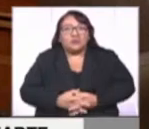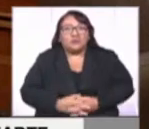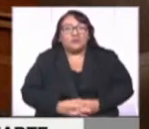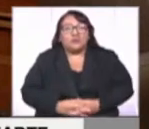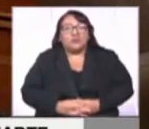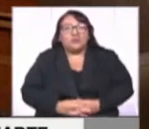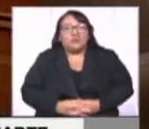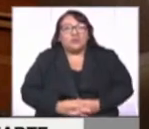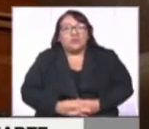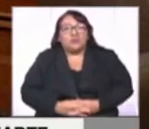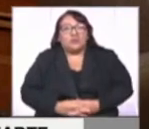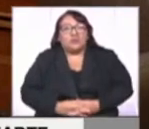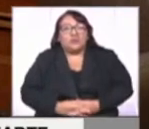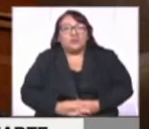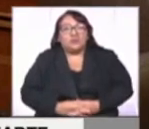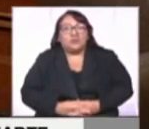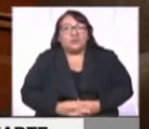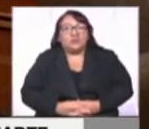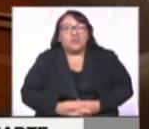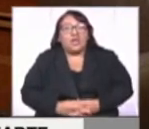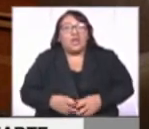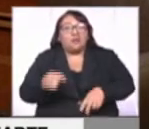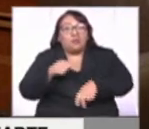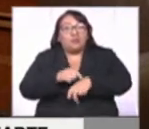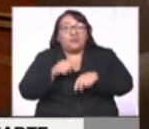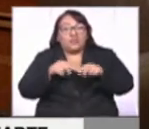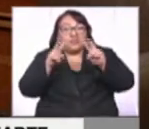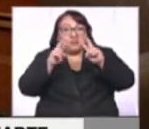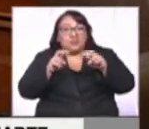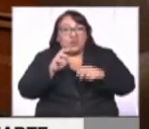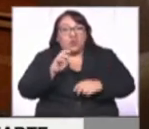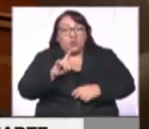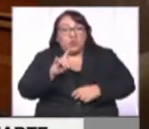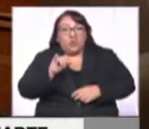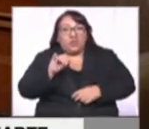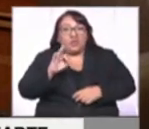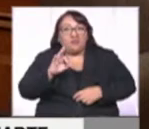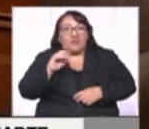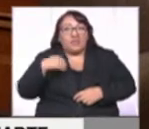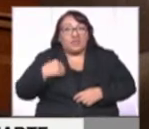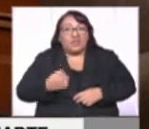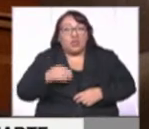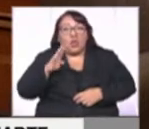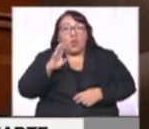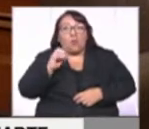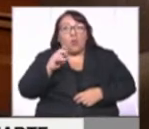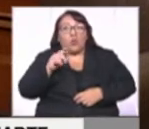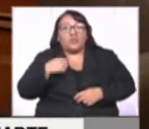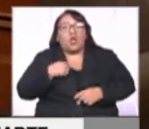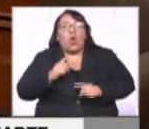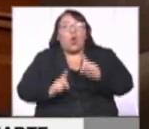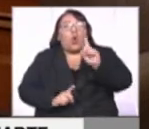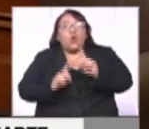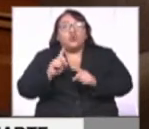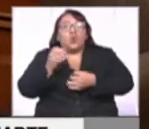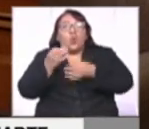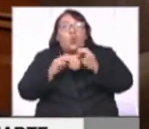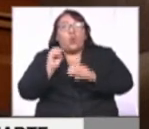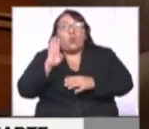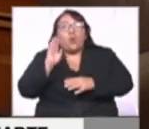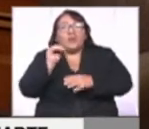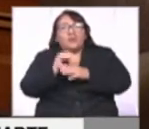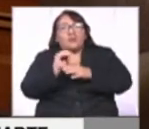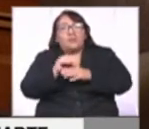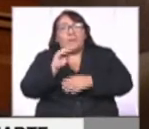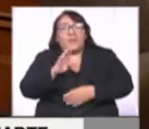declaraciones juradas. Al momento de esta investigación de la UIF, la señora Boluarte tenía tenía 11 cuentas en el BCP, las